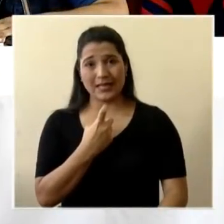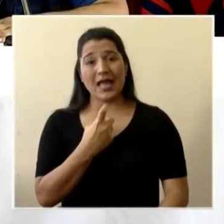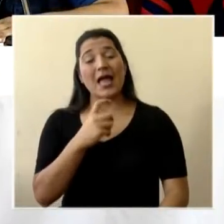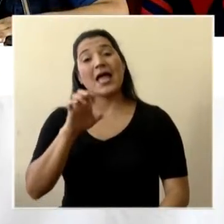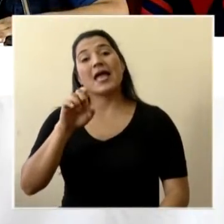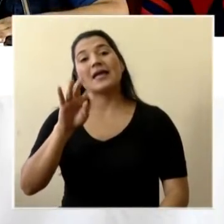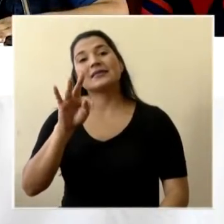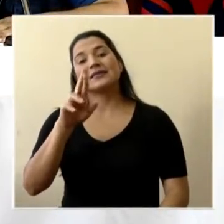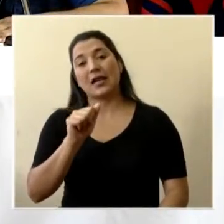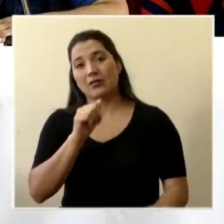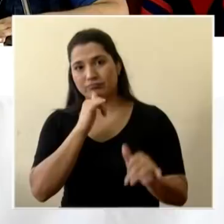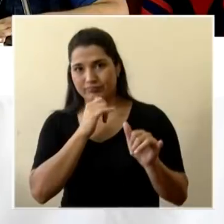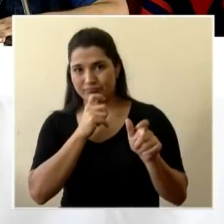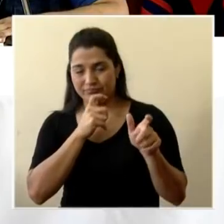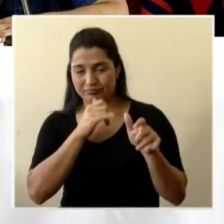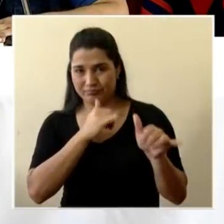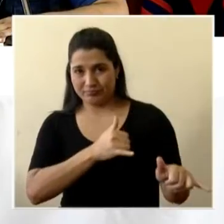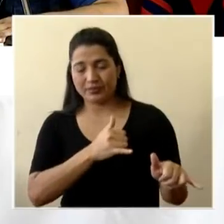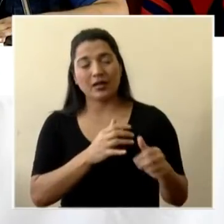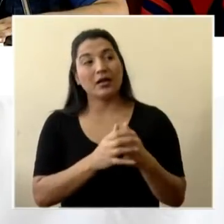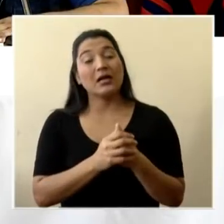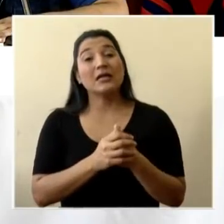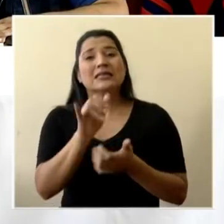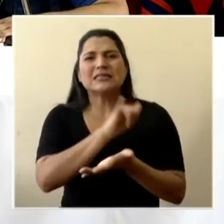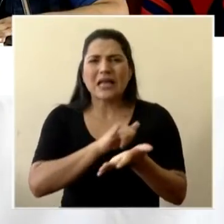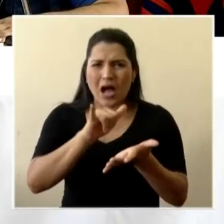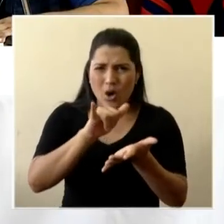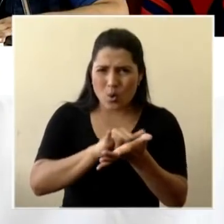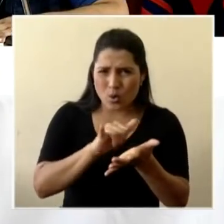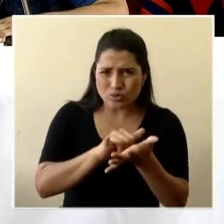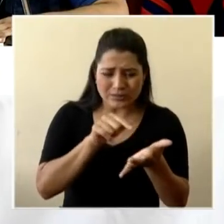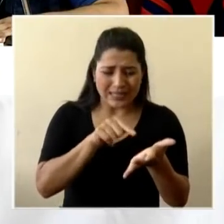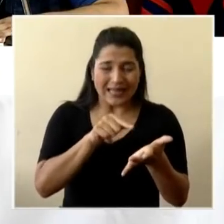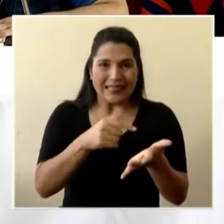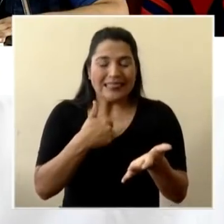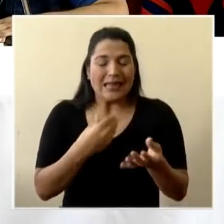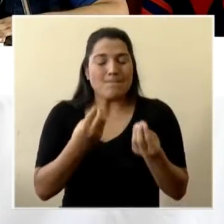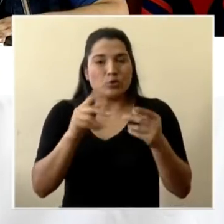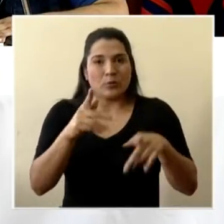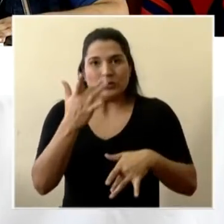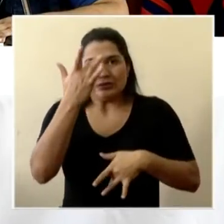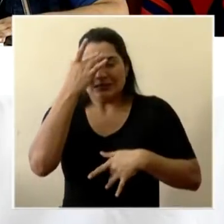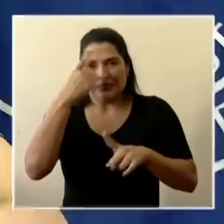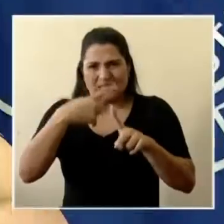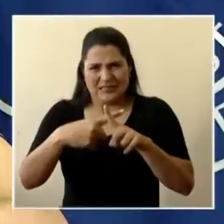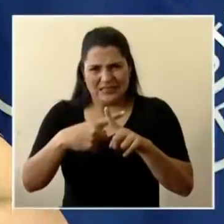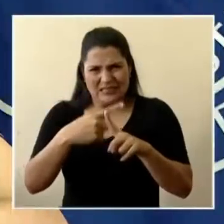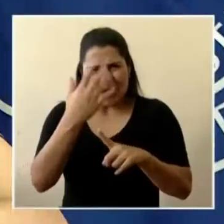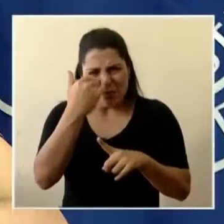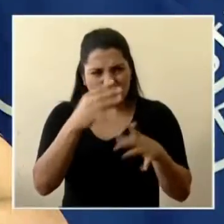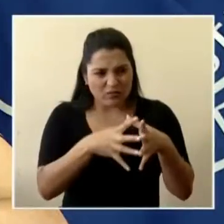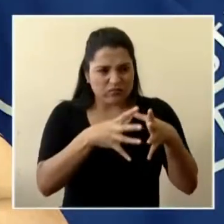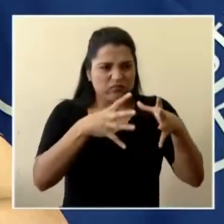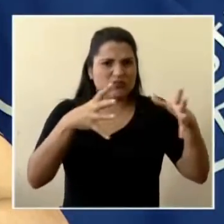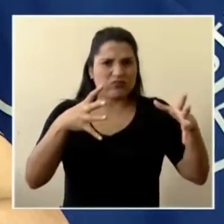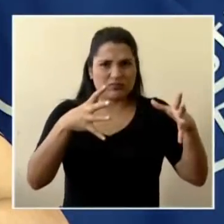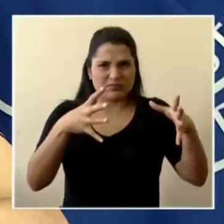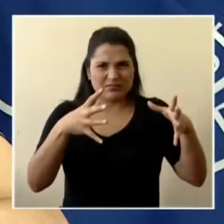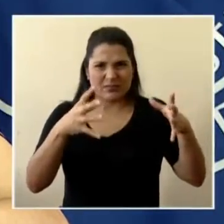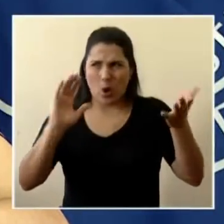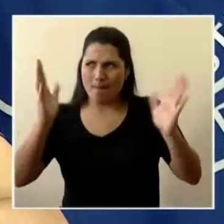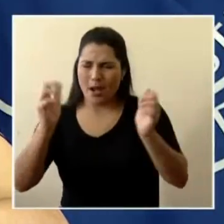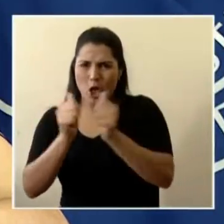TV. San José pasó al primer lugar de cantones afectados, que pudo haber provocado un aumento considerable en comparación con Alajuela.